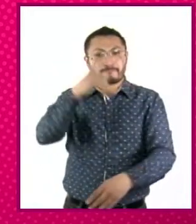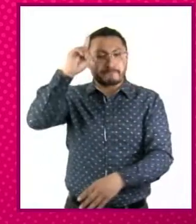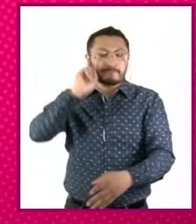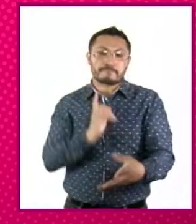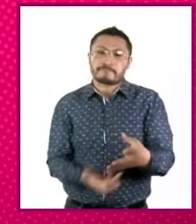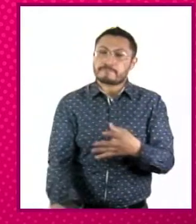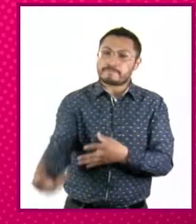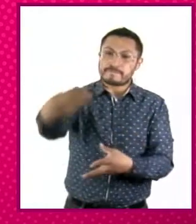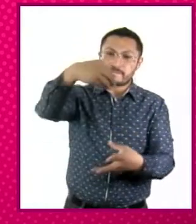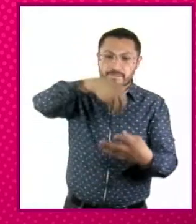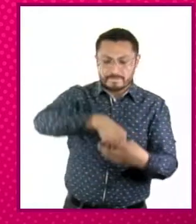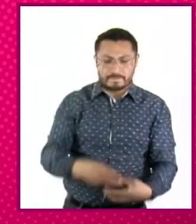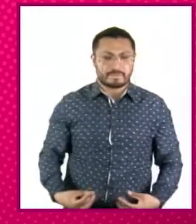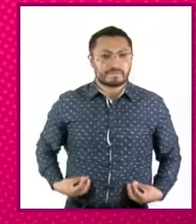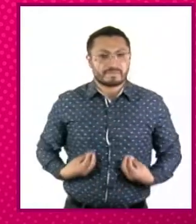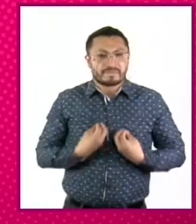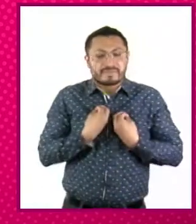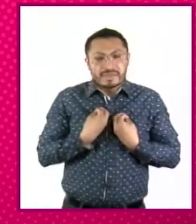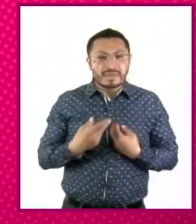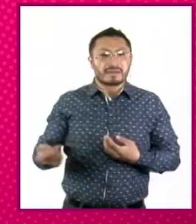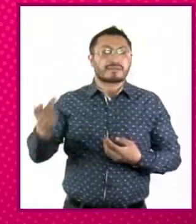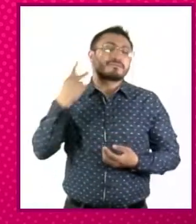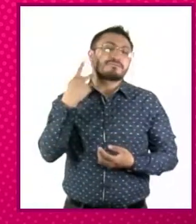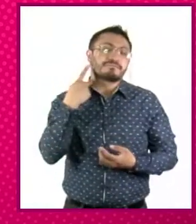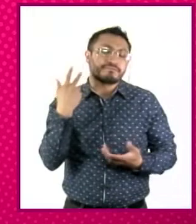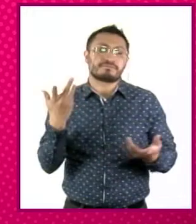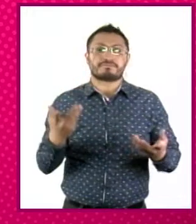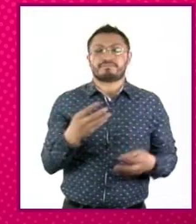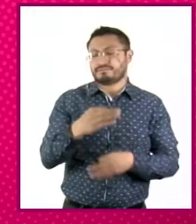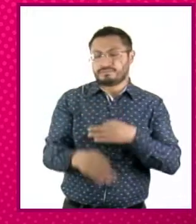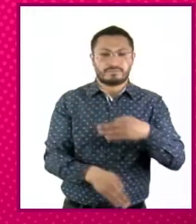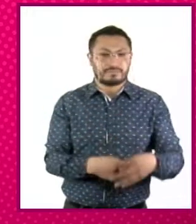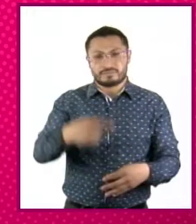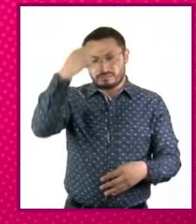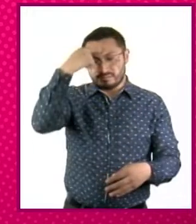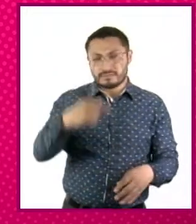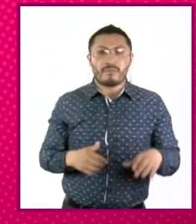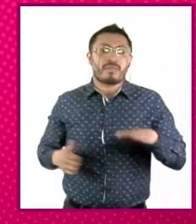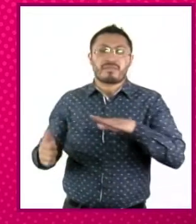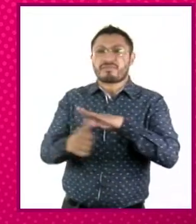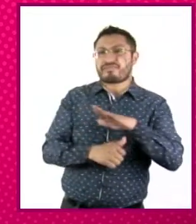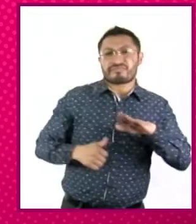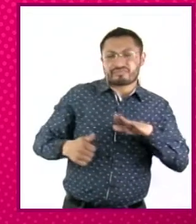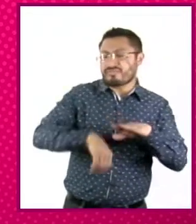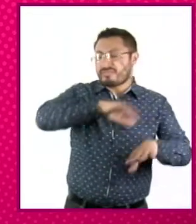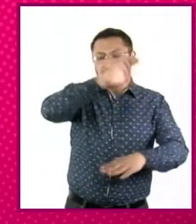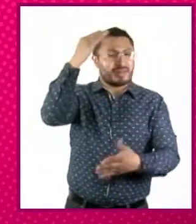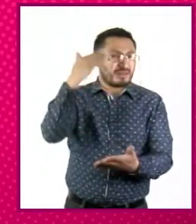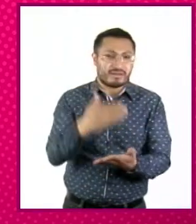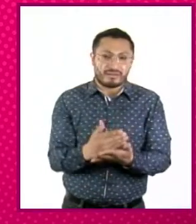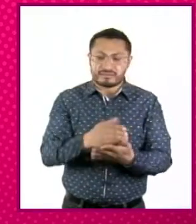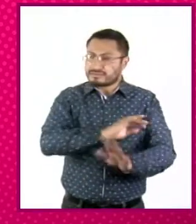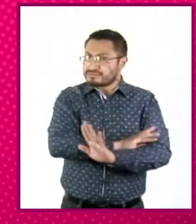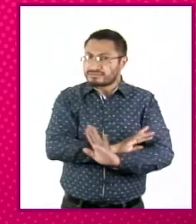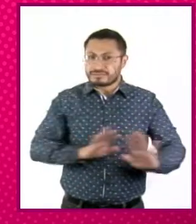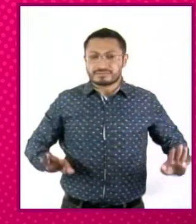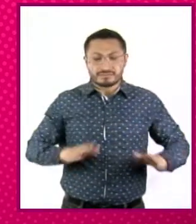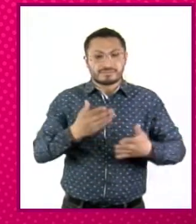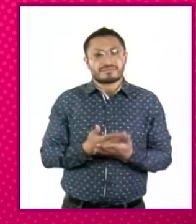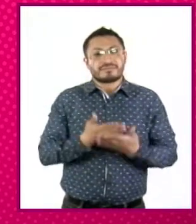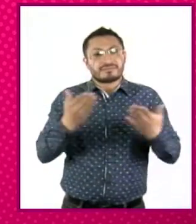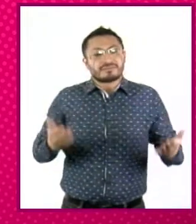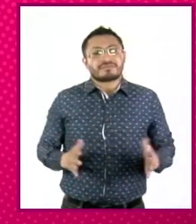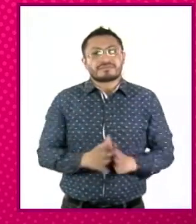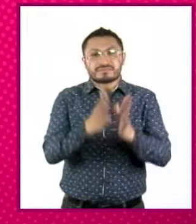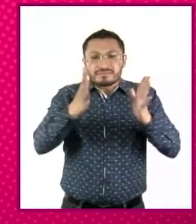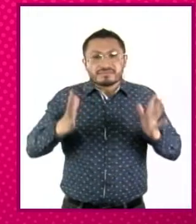vida pública, en la escena política, para sacarla de la vida confinada del hogar, de la